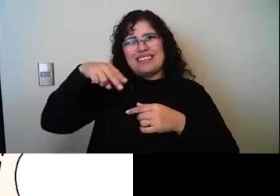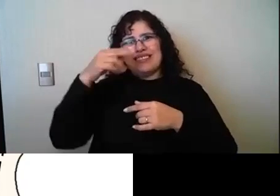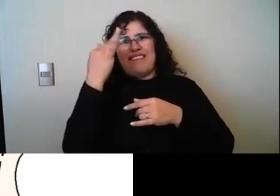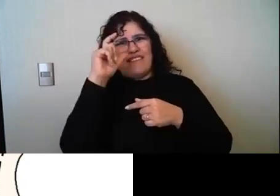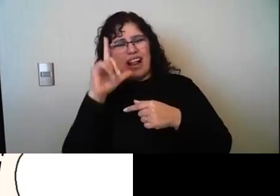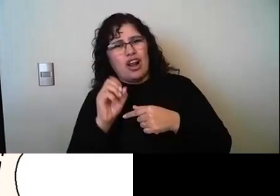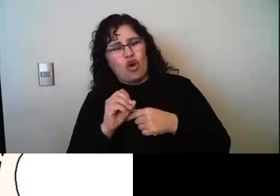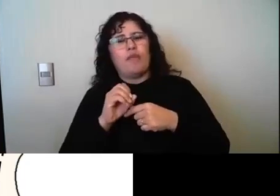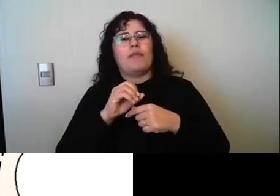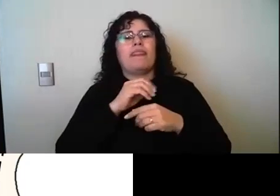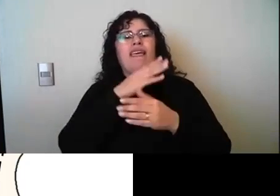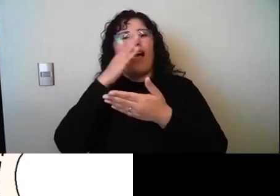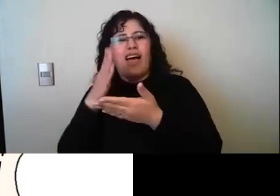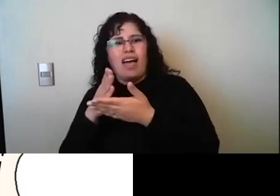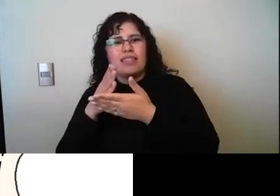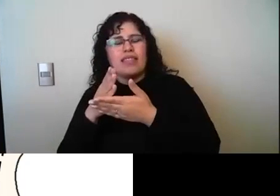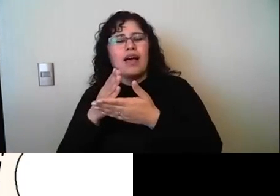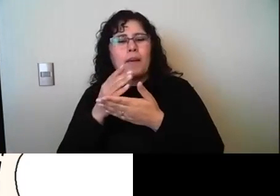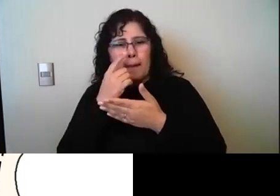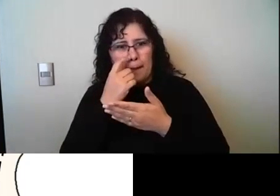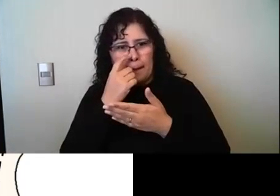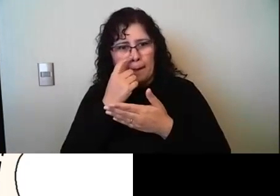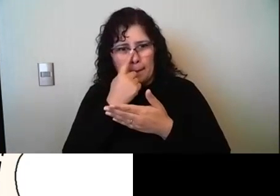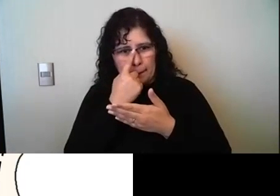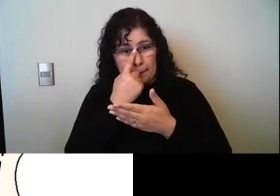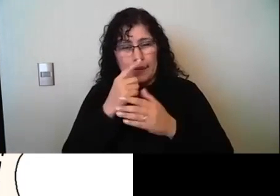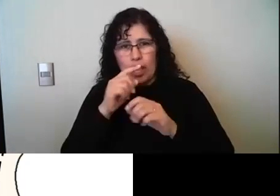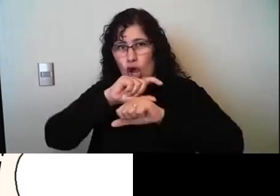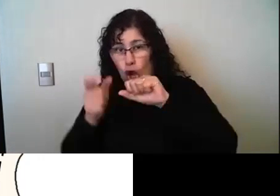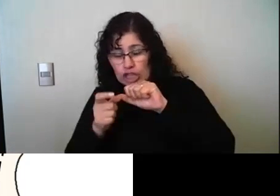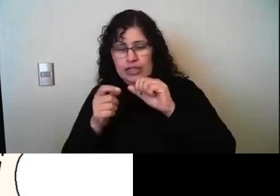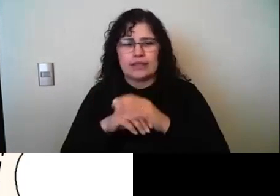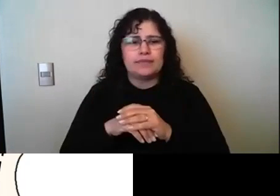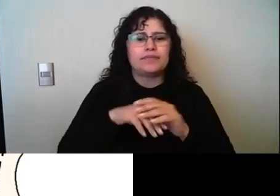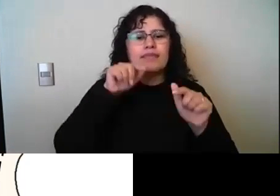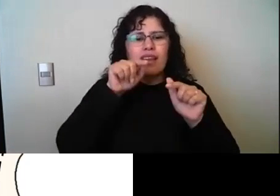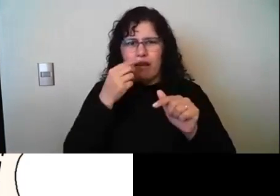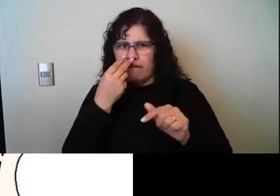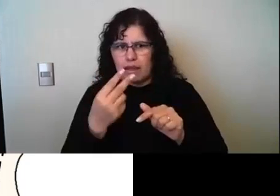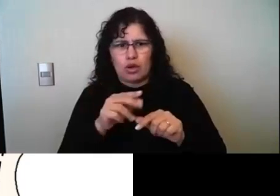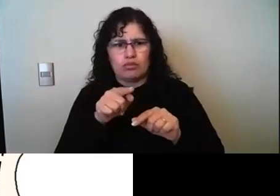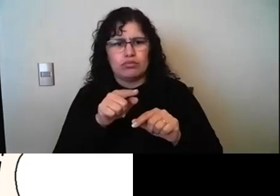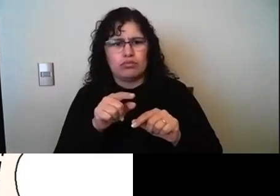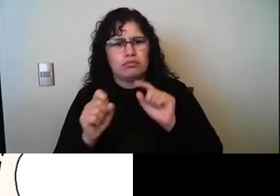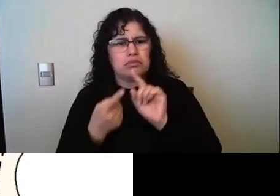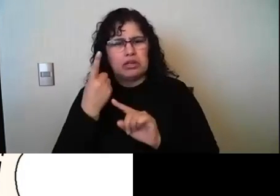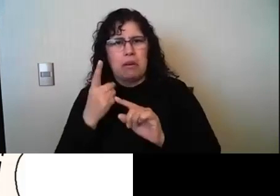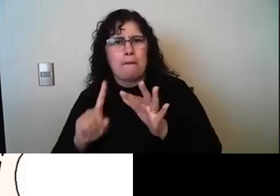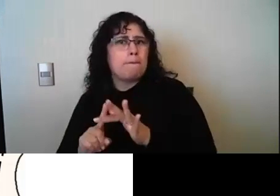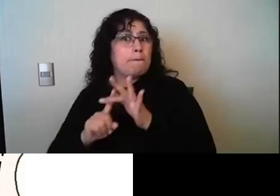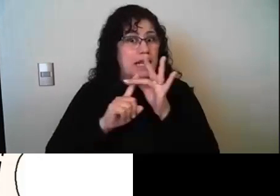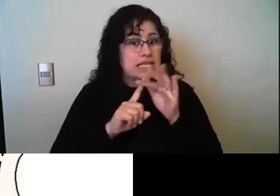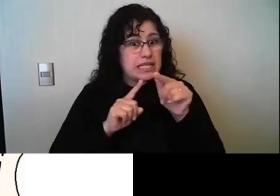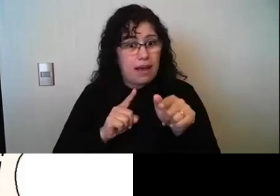un núcleo mesencefálico, principal y espinal. En este caso acá están marcando la vía del principal,